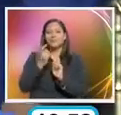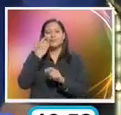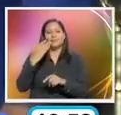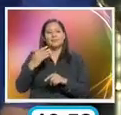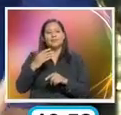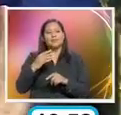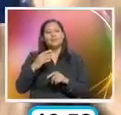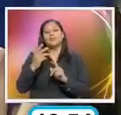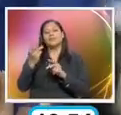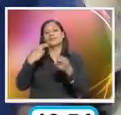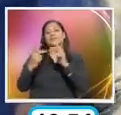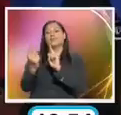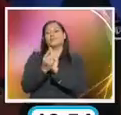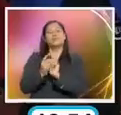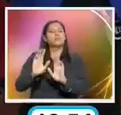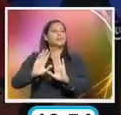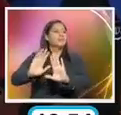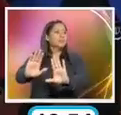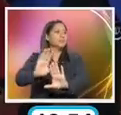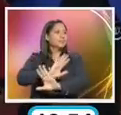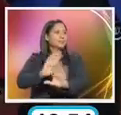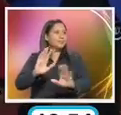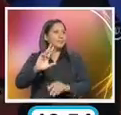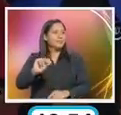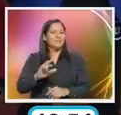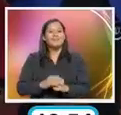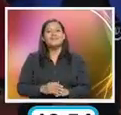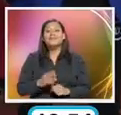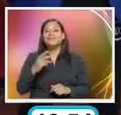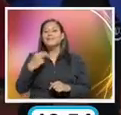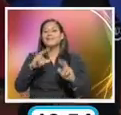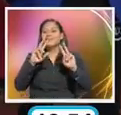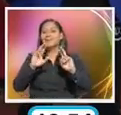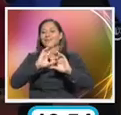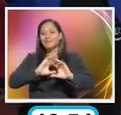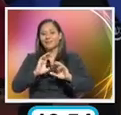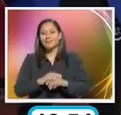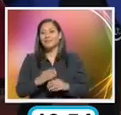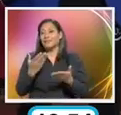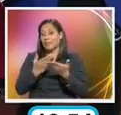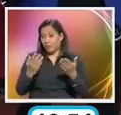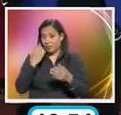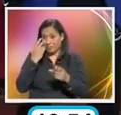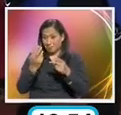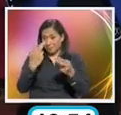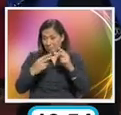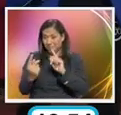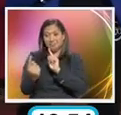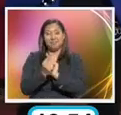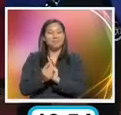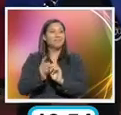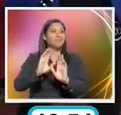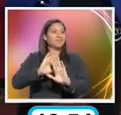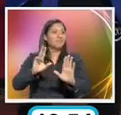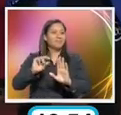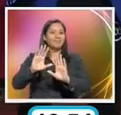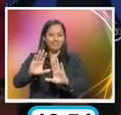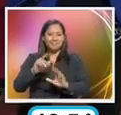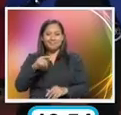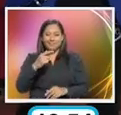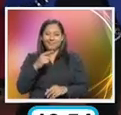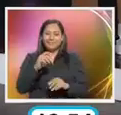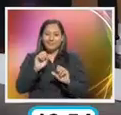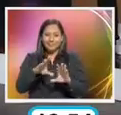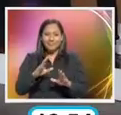para atrás y pues ahora sí ya no. ¿Verdad que no? Que claro que no. Oye, ¿cómo se llama esta canción? Se llama Ahora Quieres Regresar. Ahora quiere regresar. Aquí los